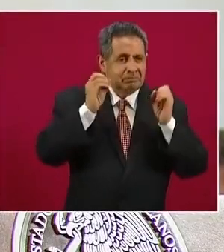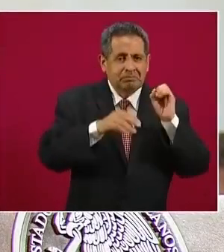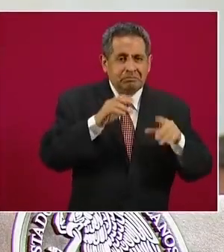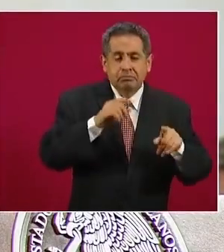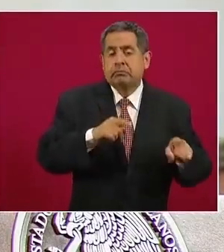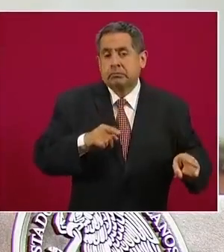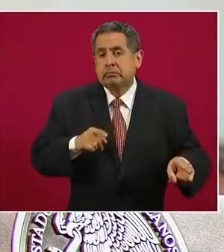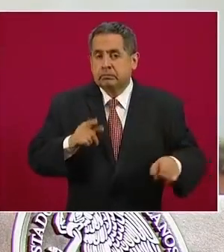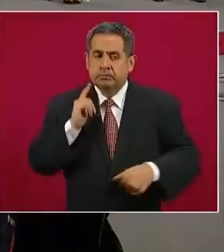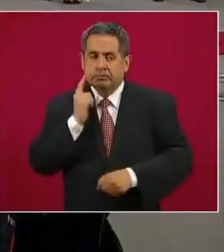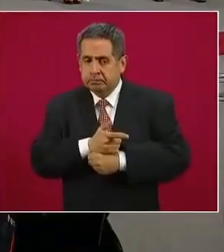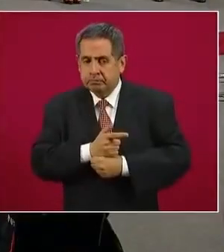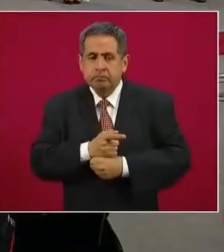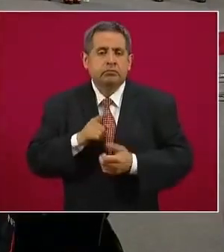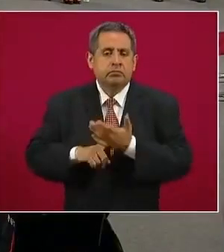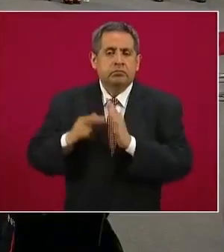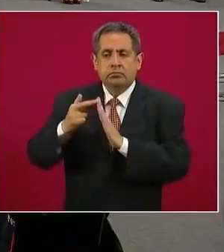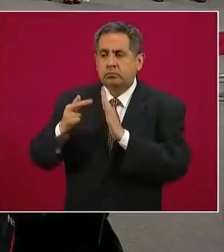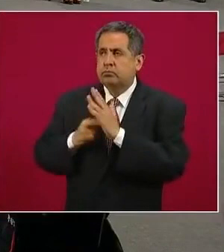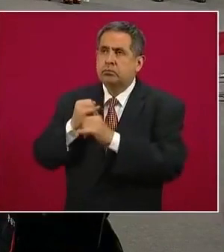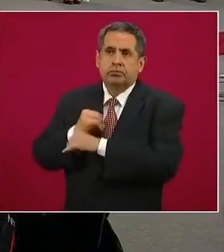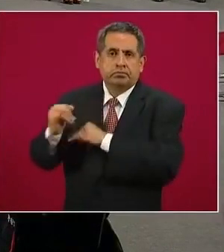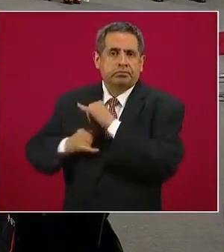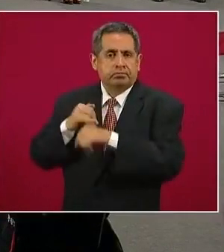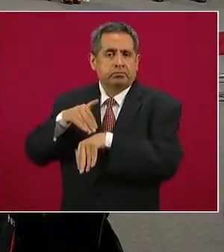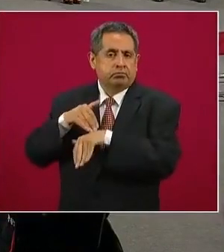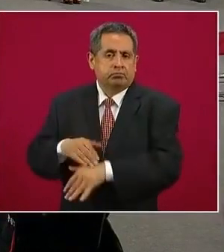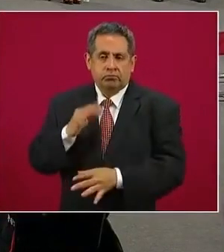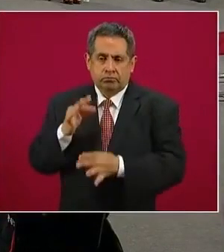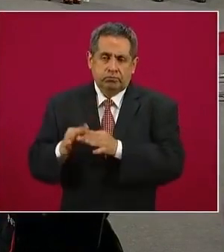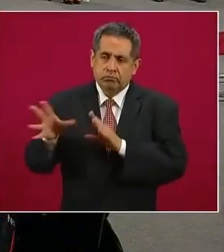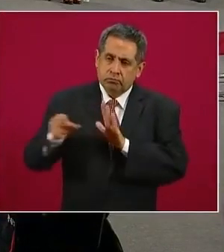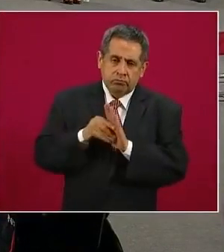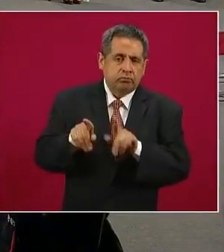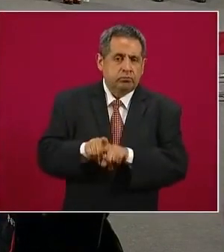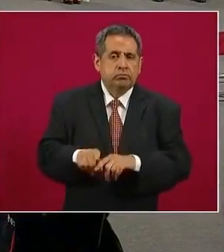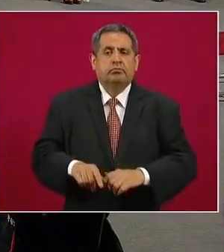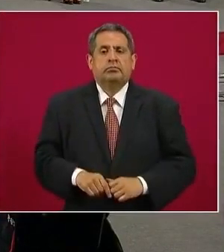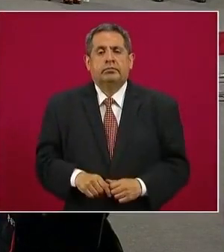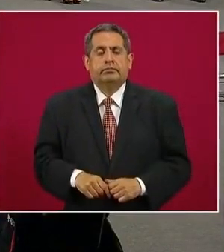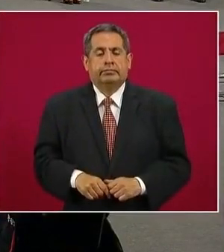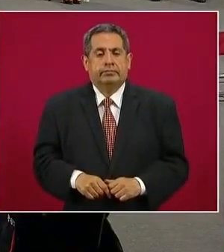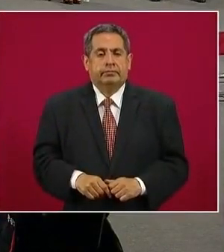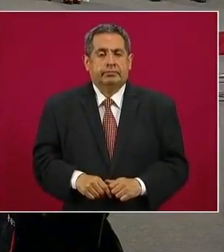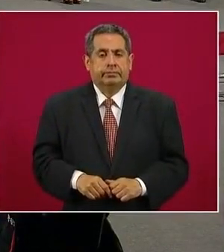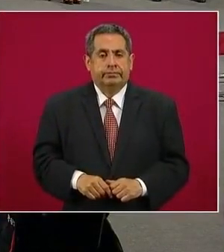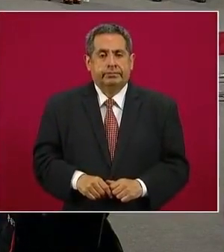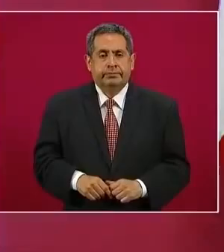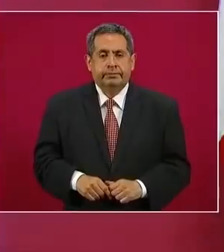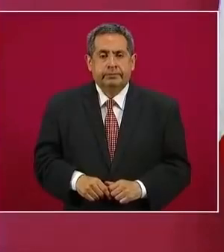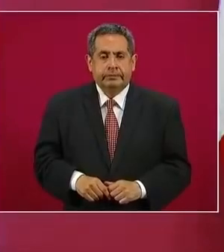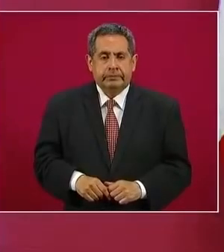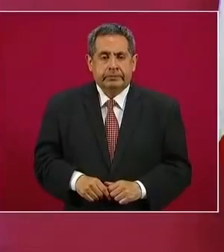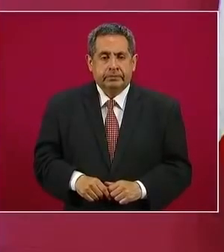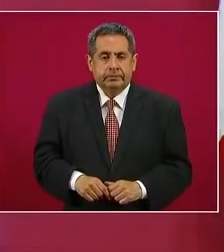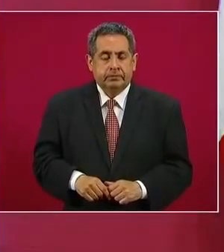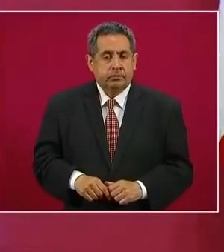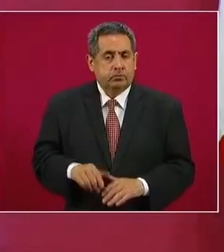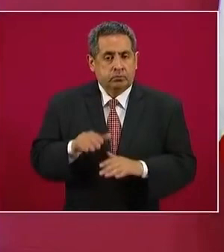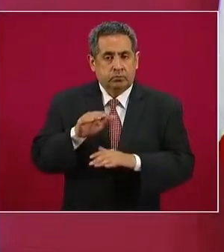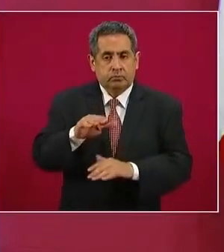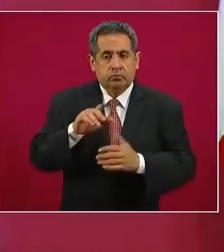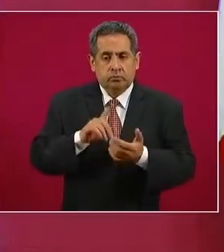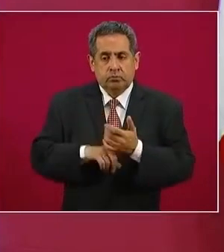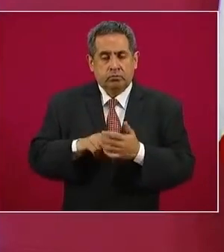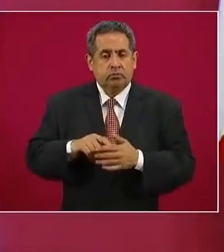proveedores de candidatos a cargos de elección popular generar un modelo de riesgo compartido los modelos de riesgo tanto